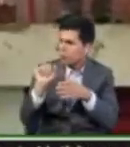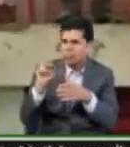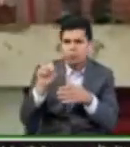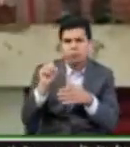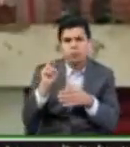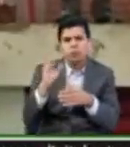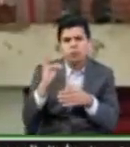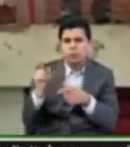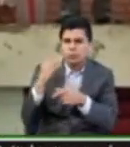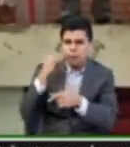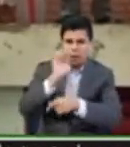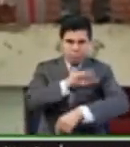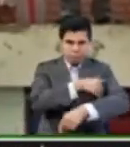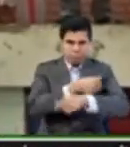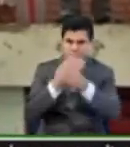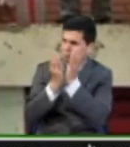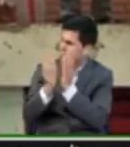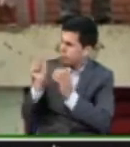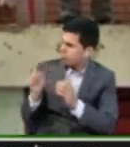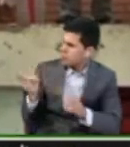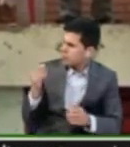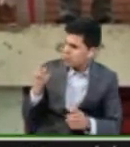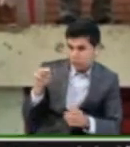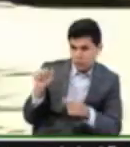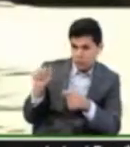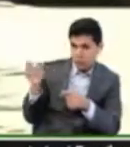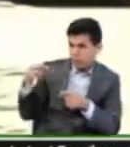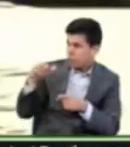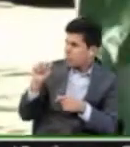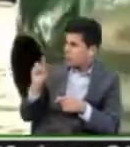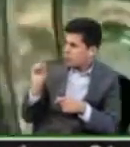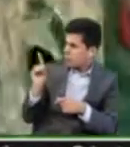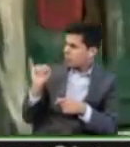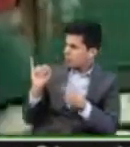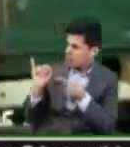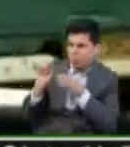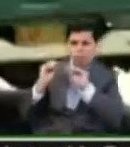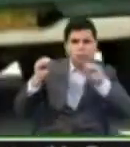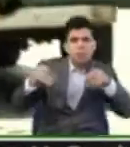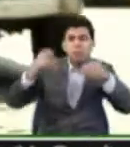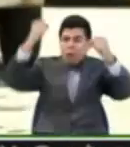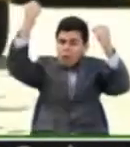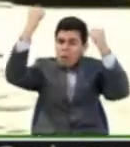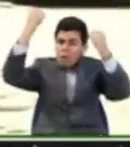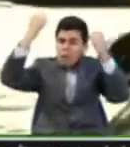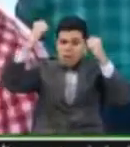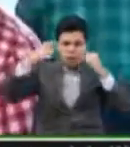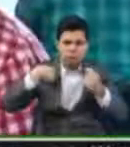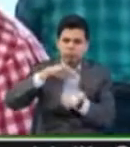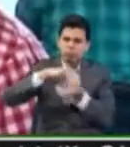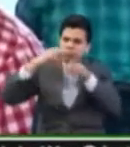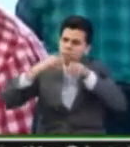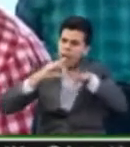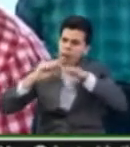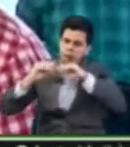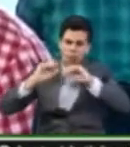declaraciones de la ministra de Educación, Gina Parodi, quien anunció que mientras exista este cese de actividades no se sentará en una mesa de negociación.